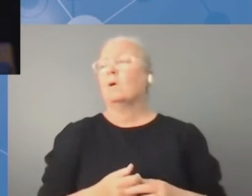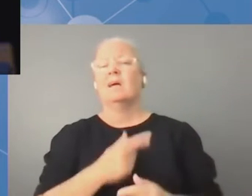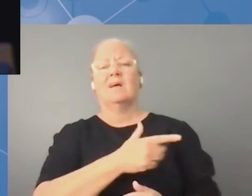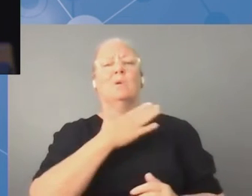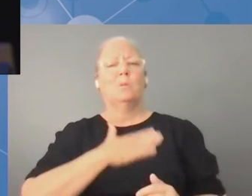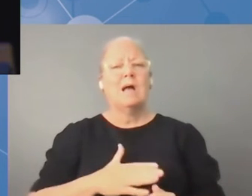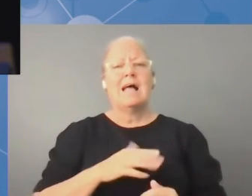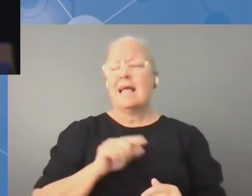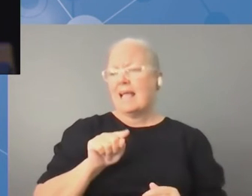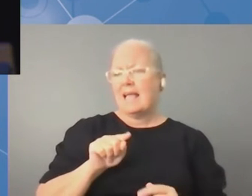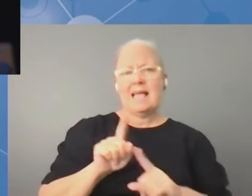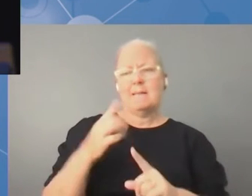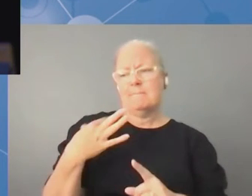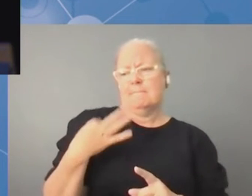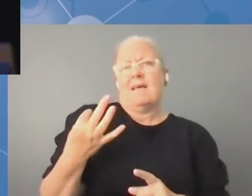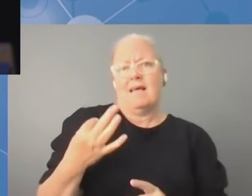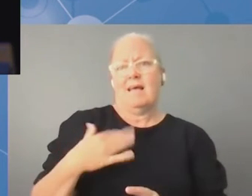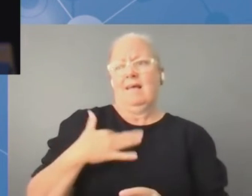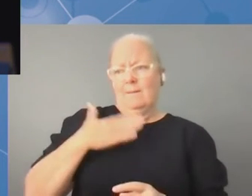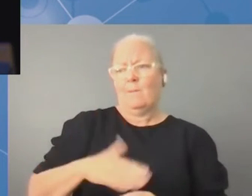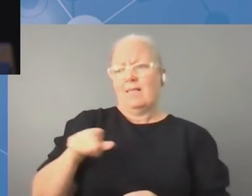a las becas.